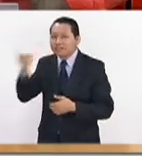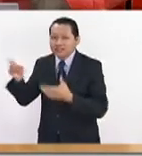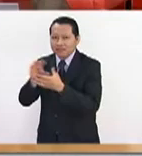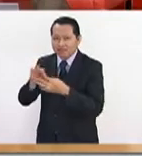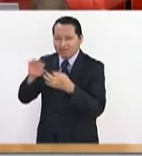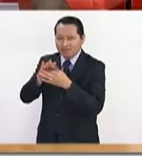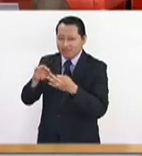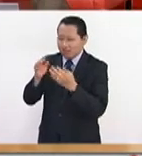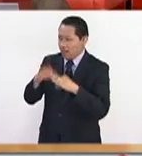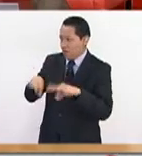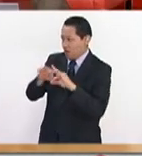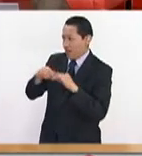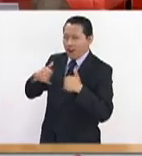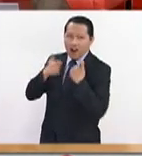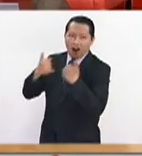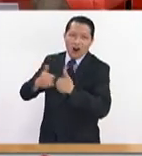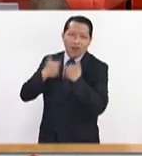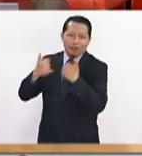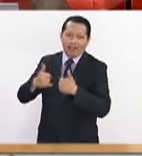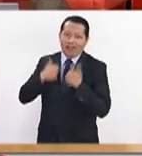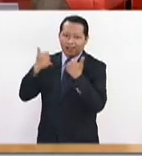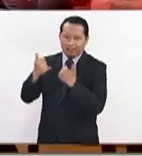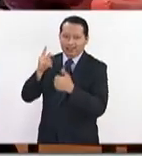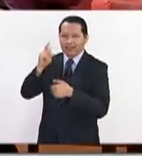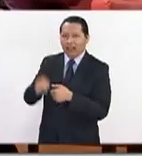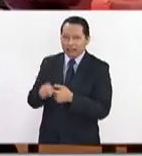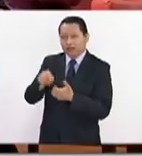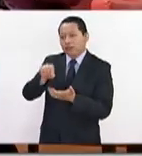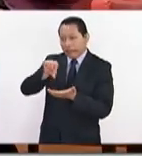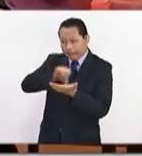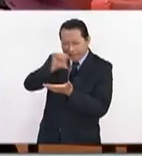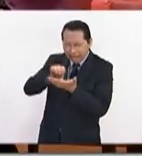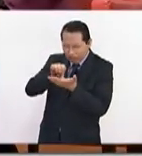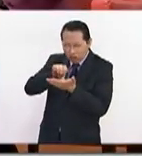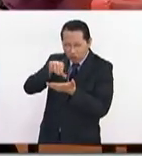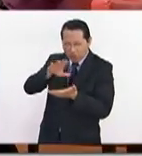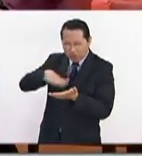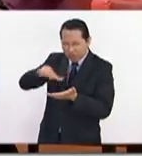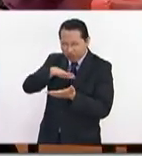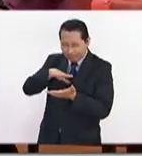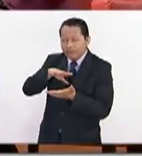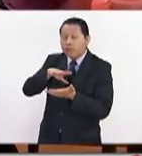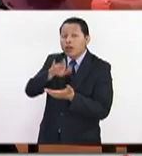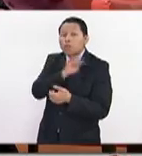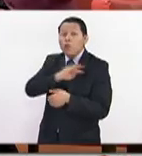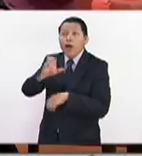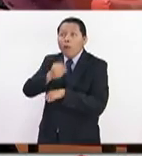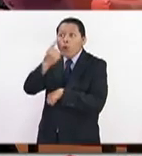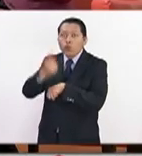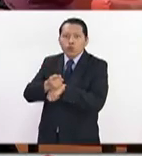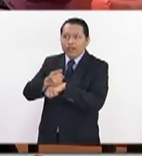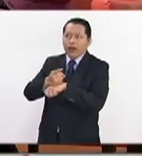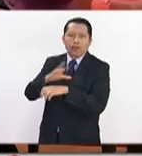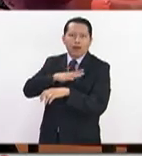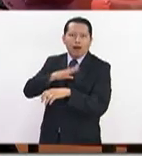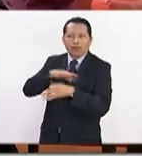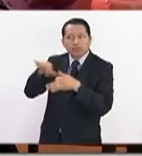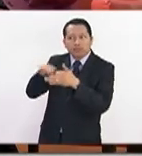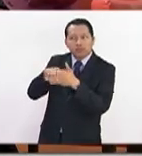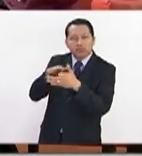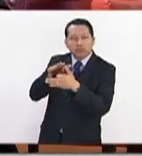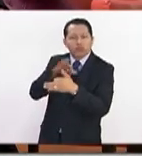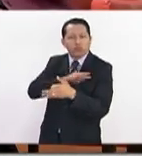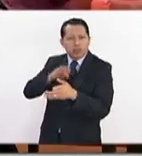muy importante para los jóvenes del centro del país, el que haya estas oportunidades de prepararse, de estudiar